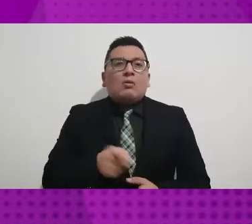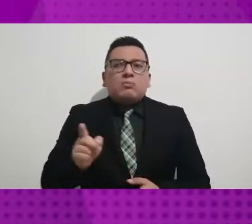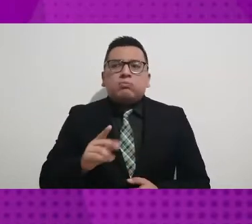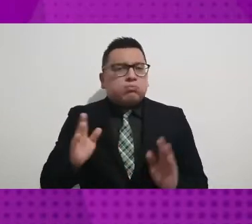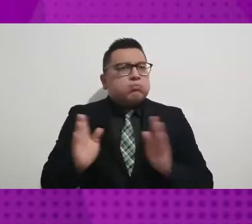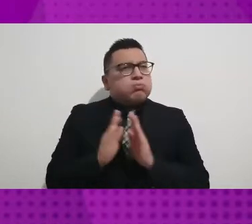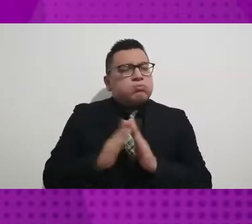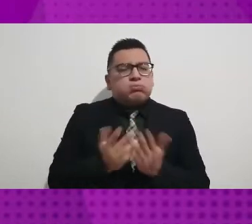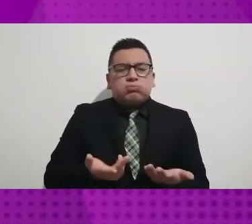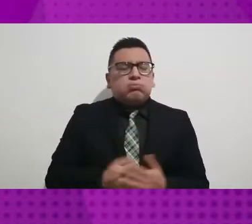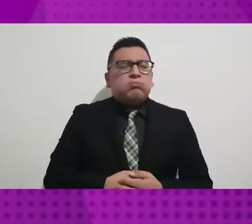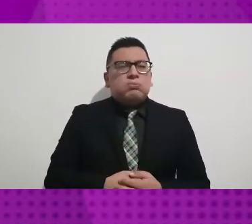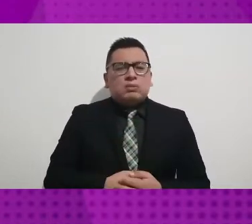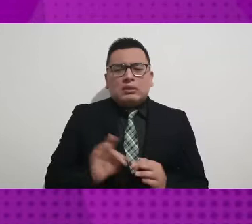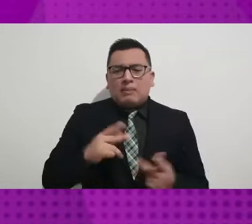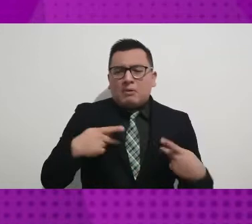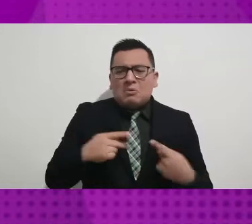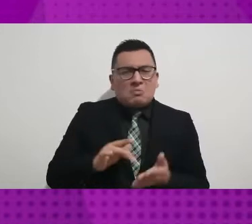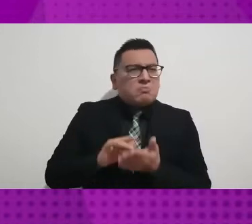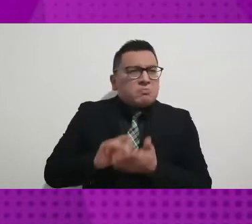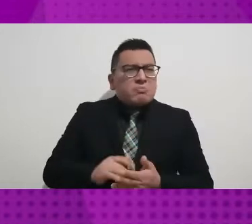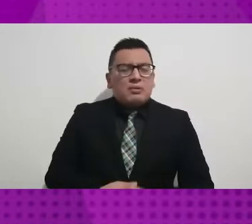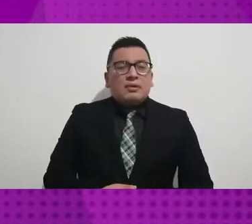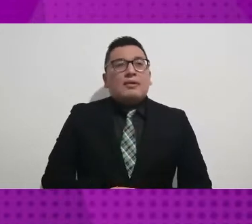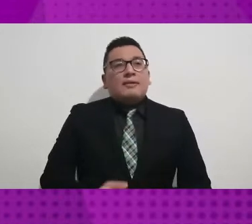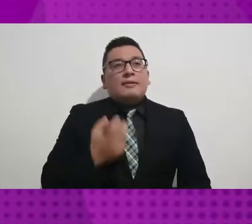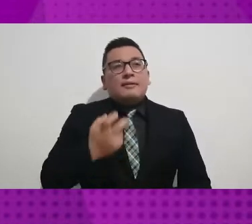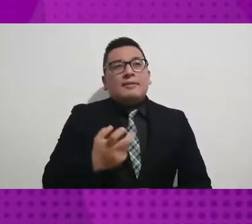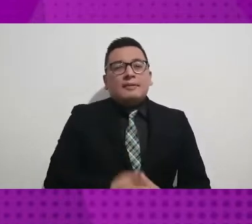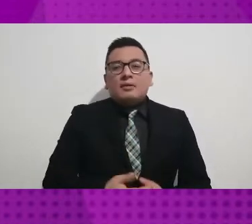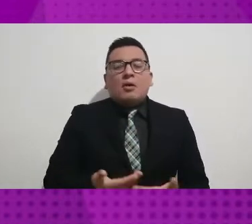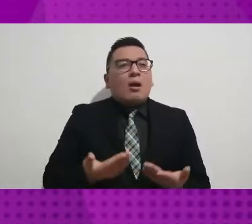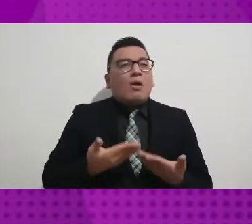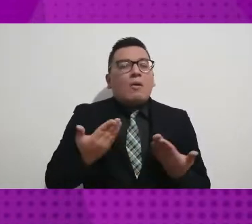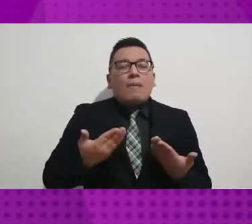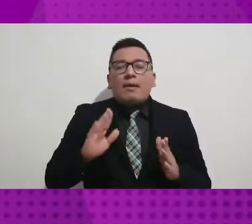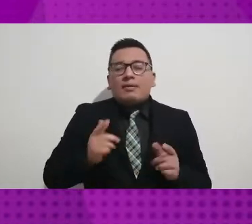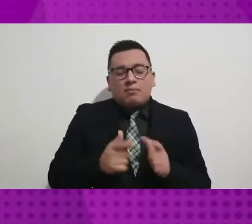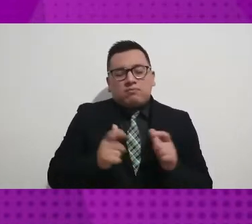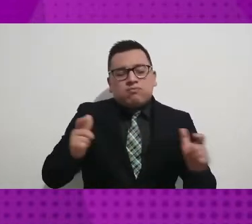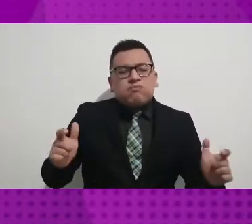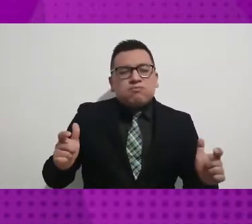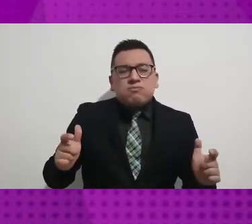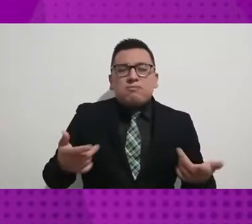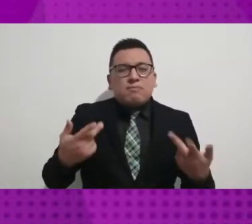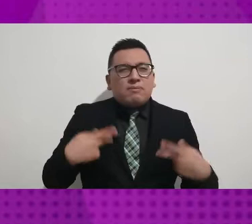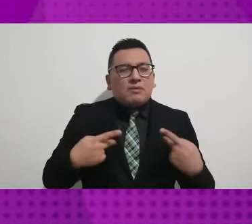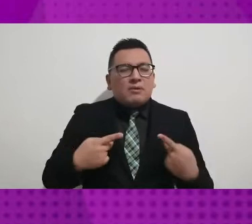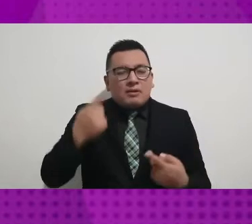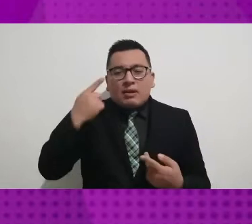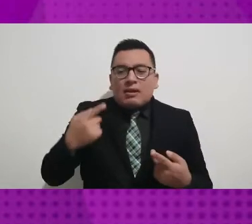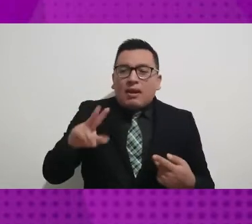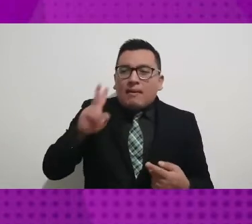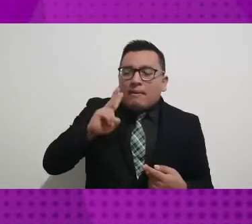político pudieran participar y ser votados como tal. Esto amplía las gamas, amplía para la ciudadanía, para